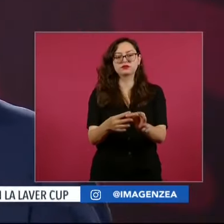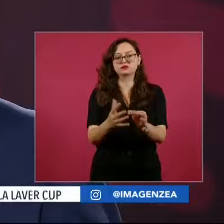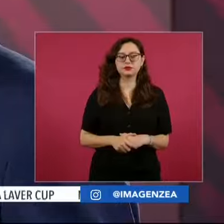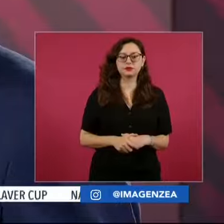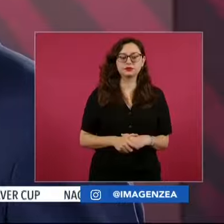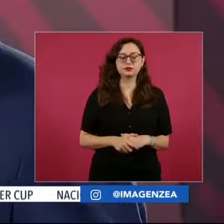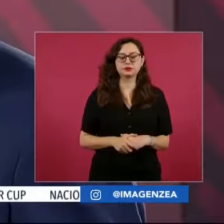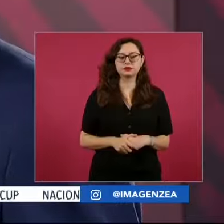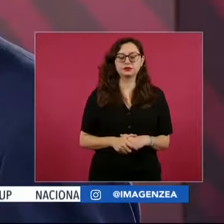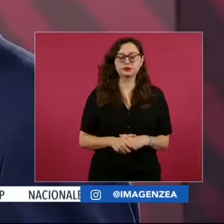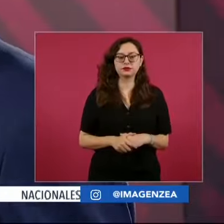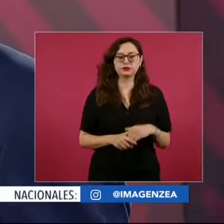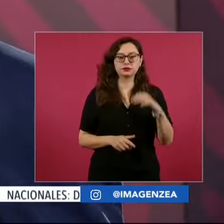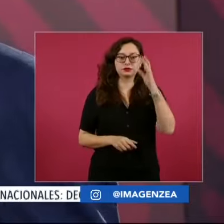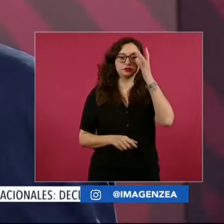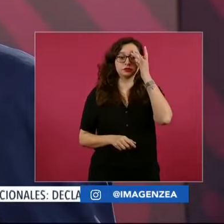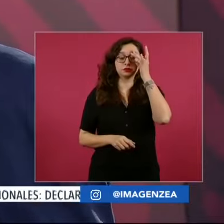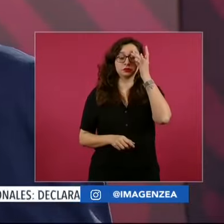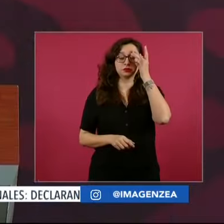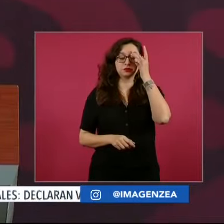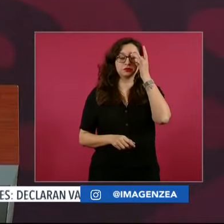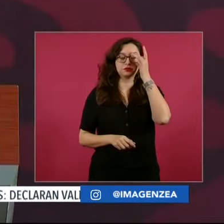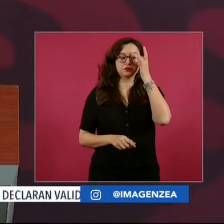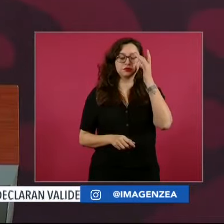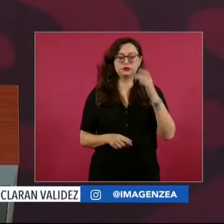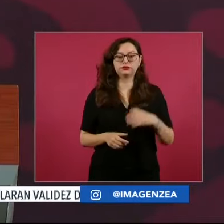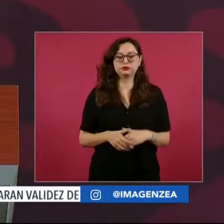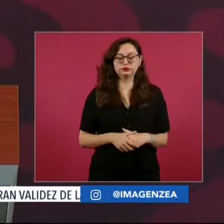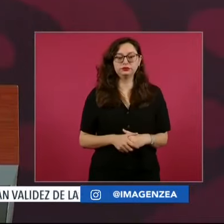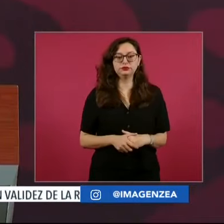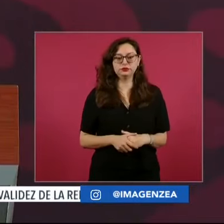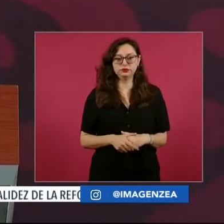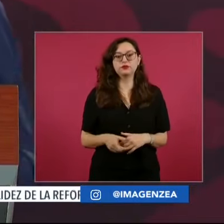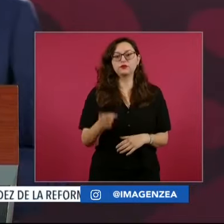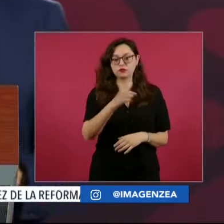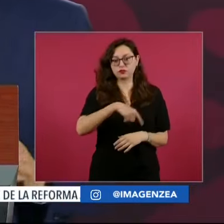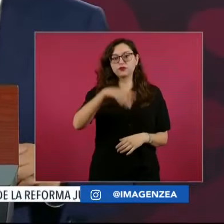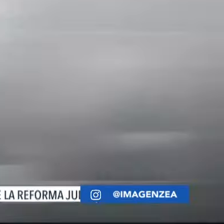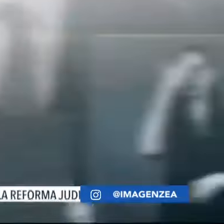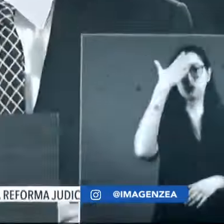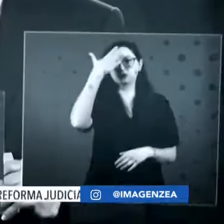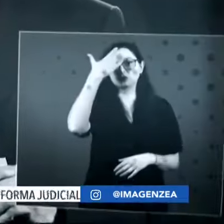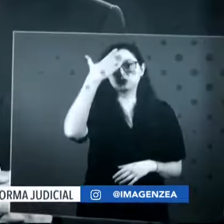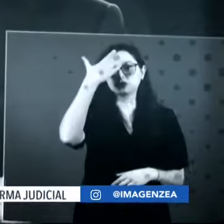firmeza. Sabían de que se estaba luchando por una causa justa.